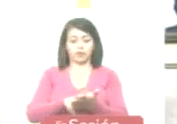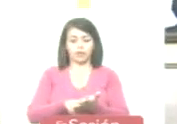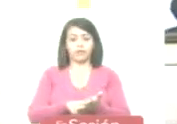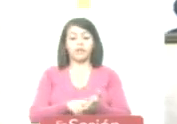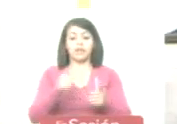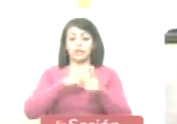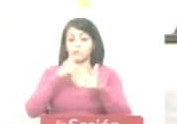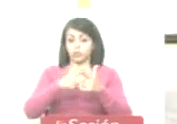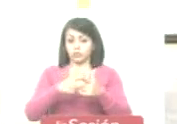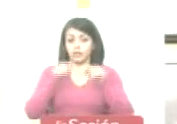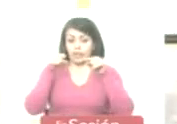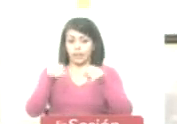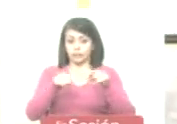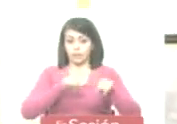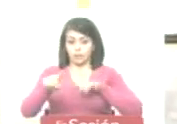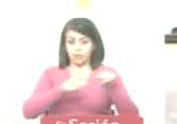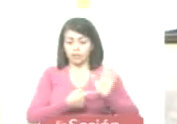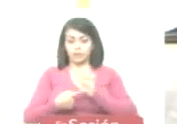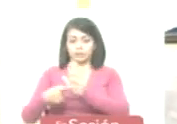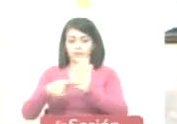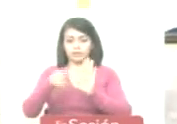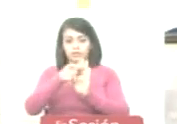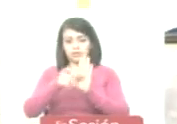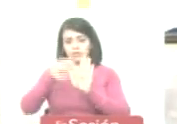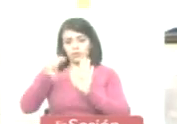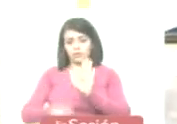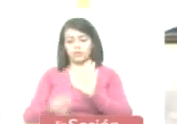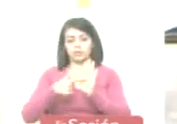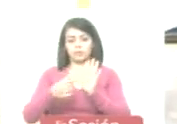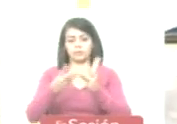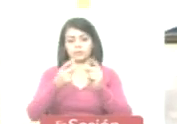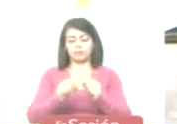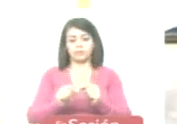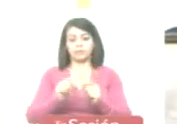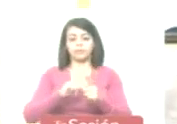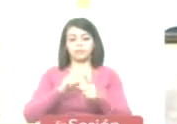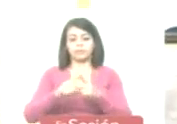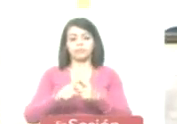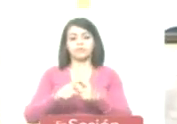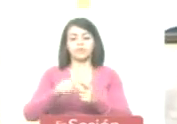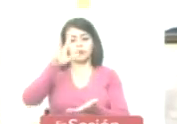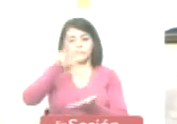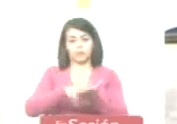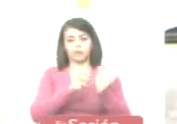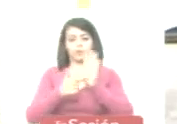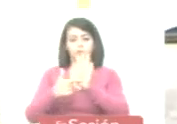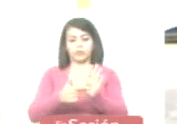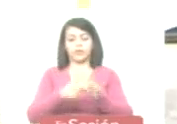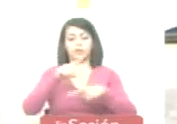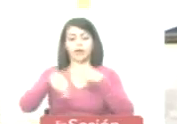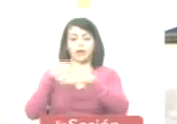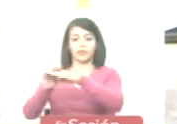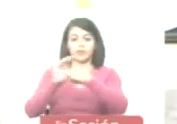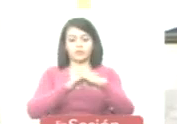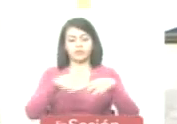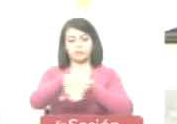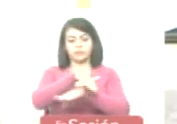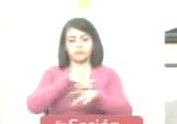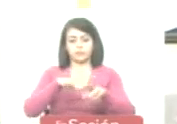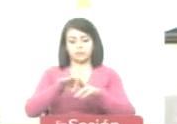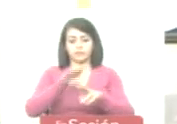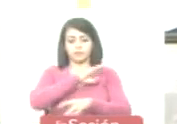En consecuencia, ordenó remitirla a la Gaceta Oficial a los fines de su publicación y notificar al